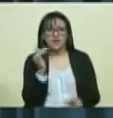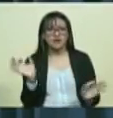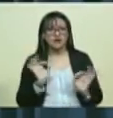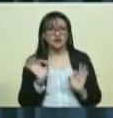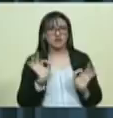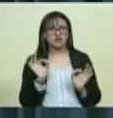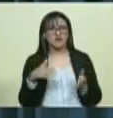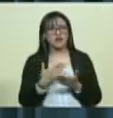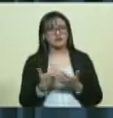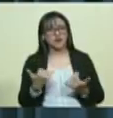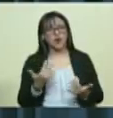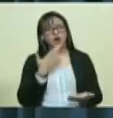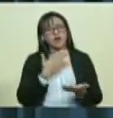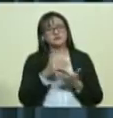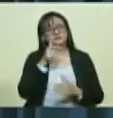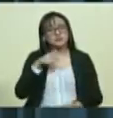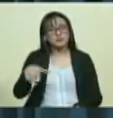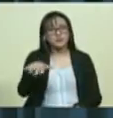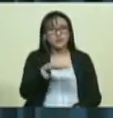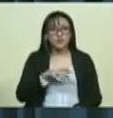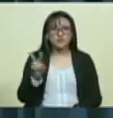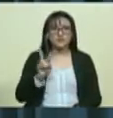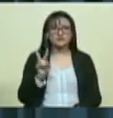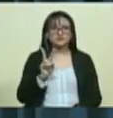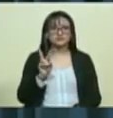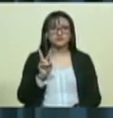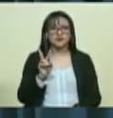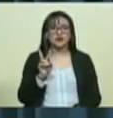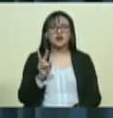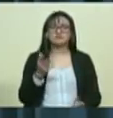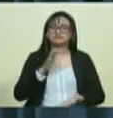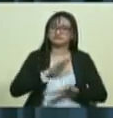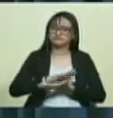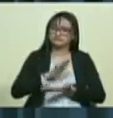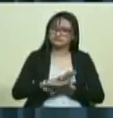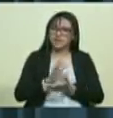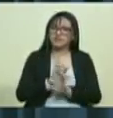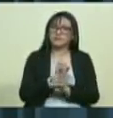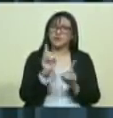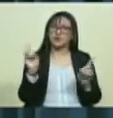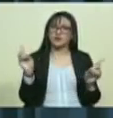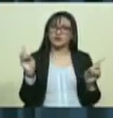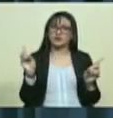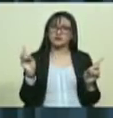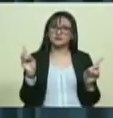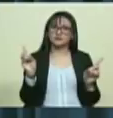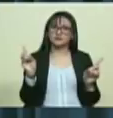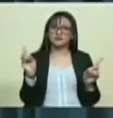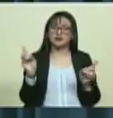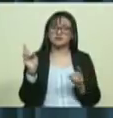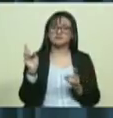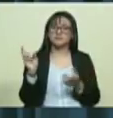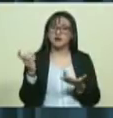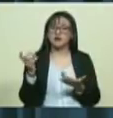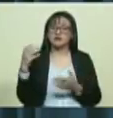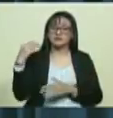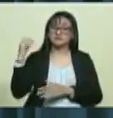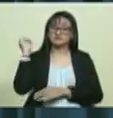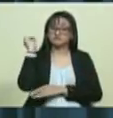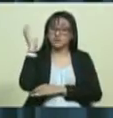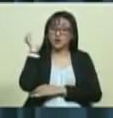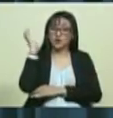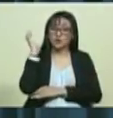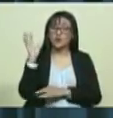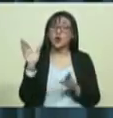agradecemos al pueblo de venezuela toda la vocación pacífica democrática que ha demostrado durante la campaña electoral y aspiramos